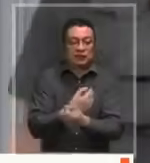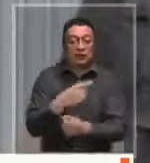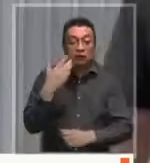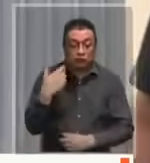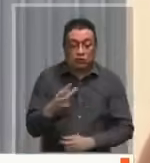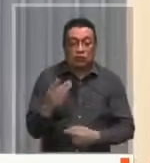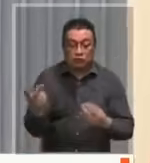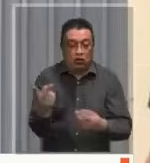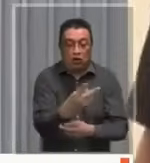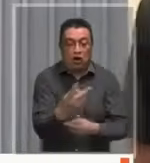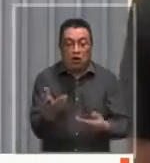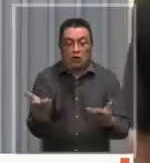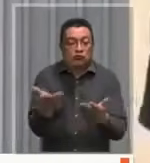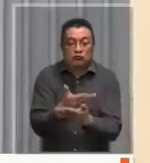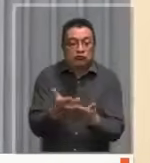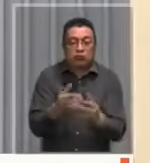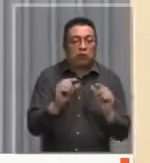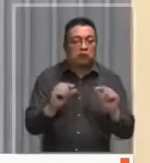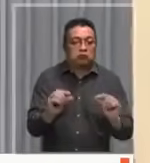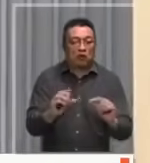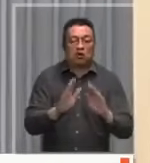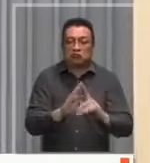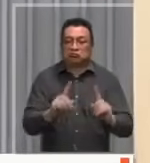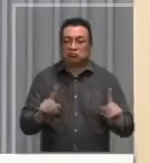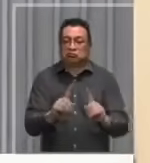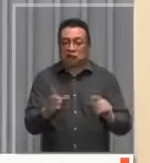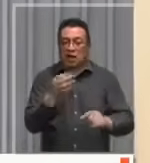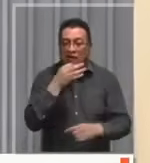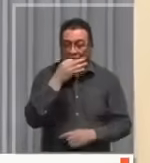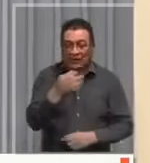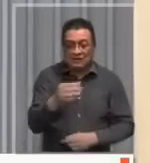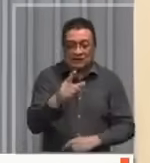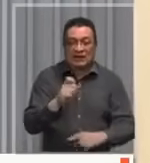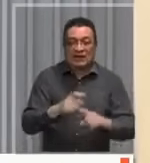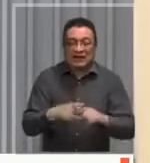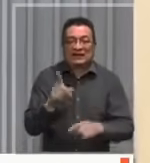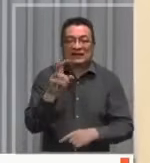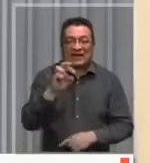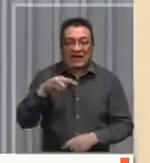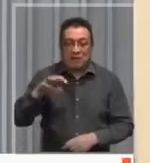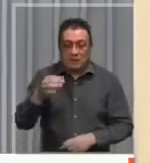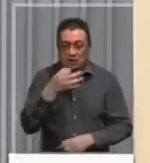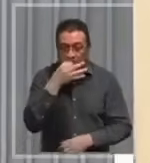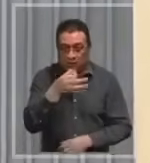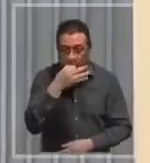una relación solo llevadera, como definió el propio ex seremi en esta entrevista.